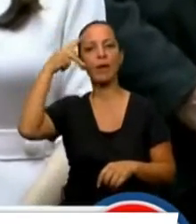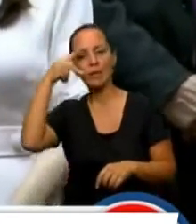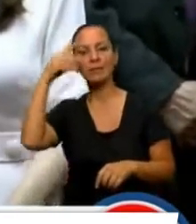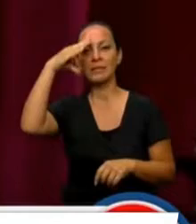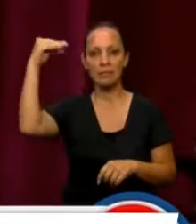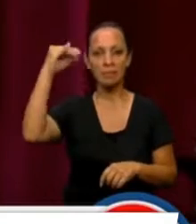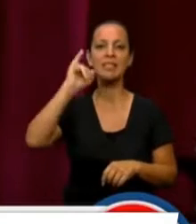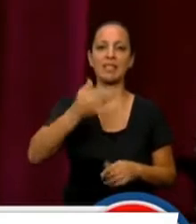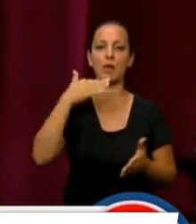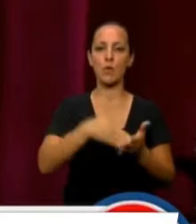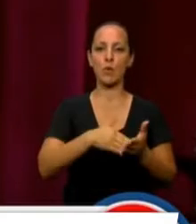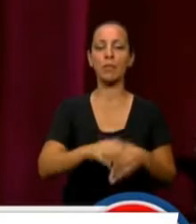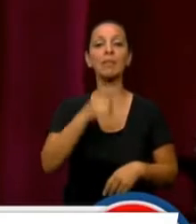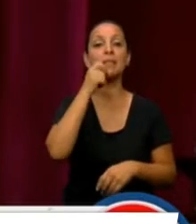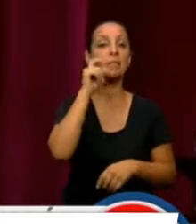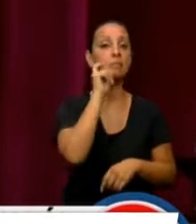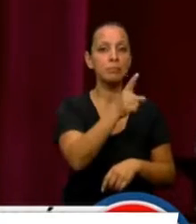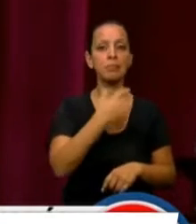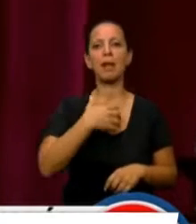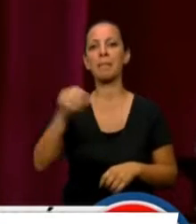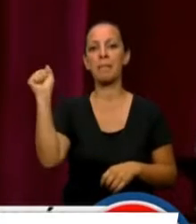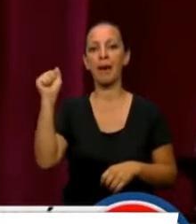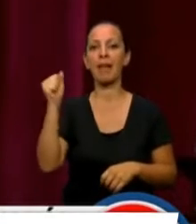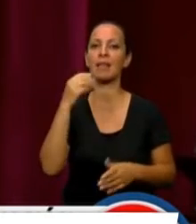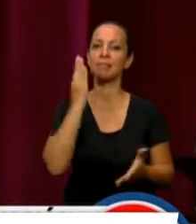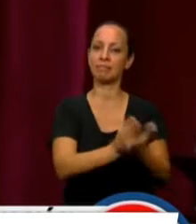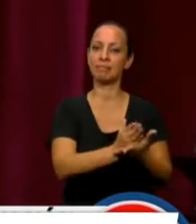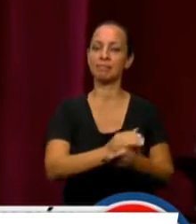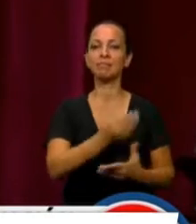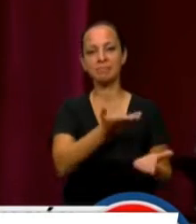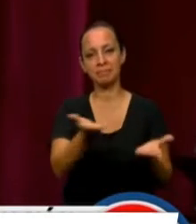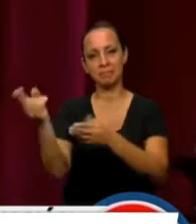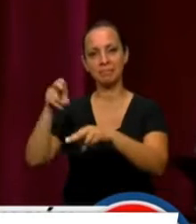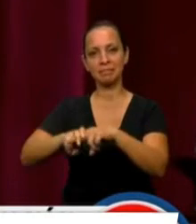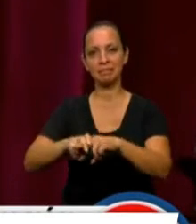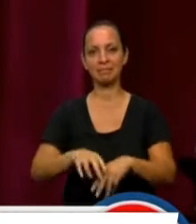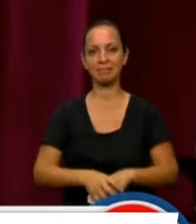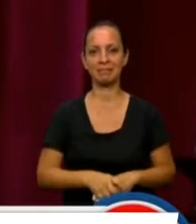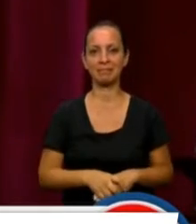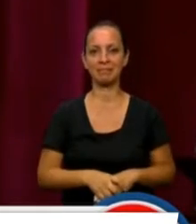juro si así lo hiciera la patria os lo demanden le invito a ocupar su banca